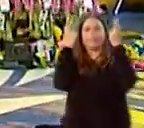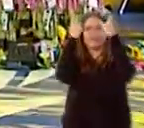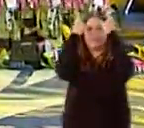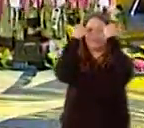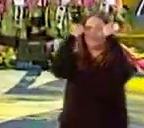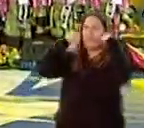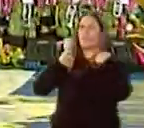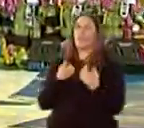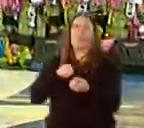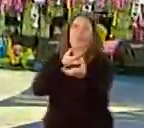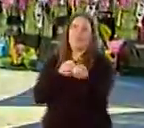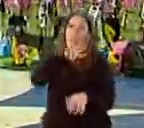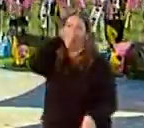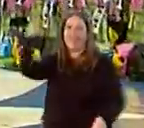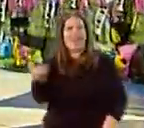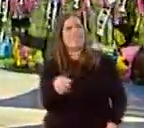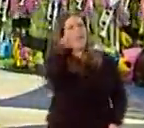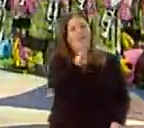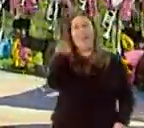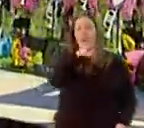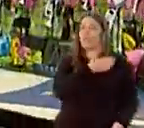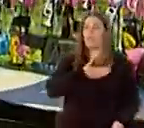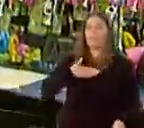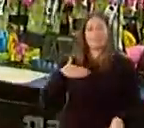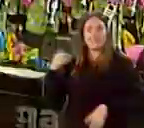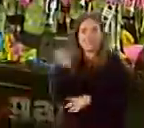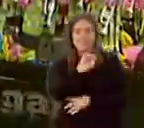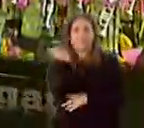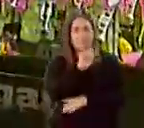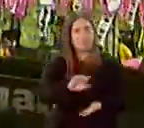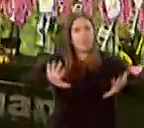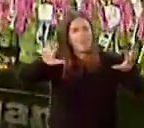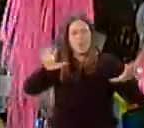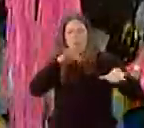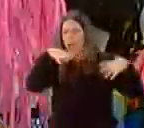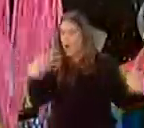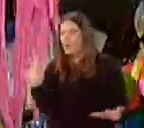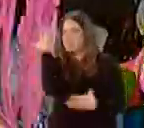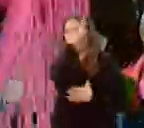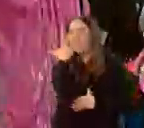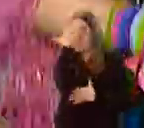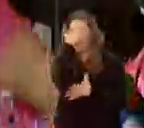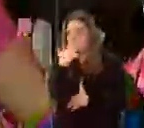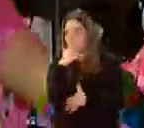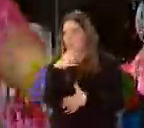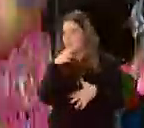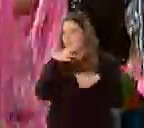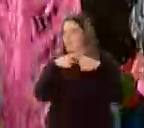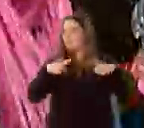en mi cantina y repetitiva pero canadá no es lo mismo